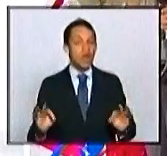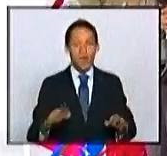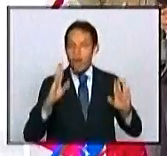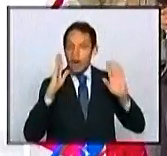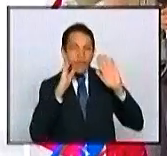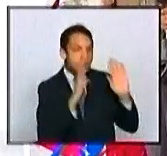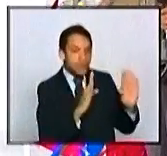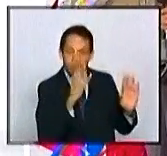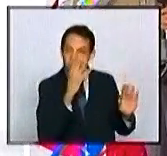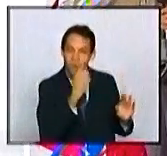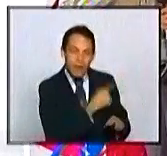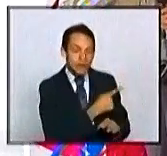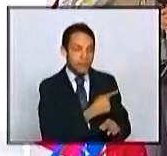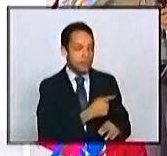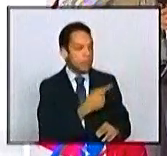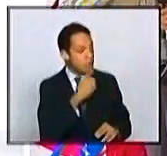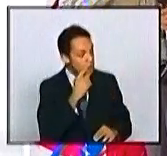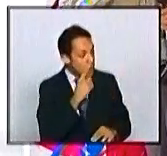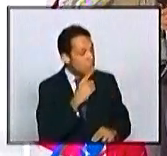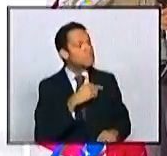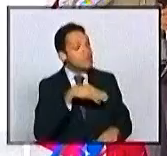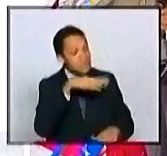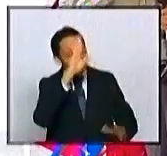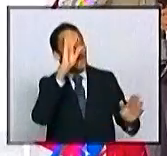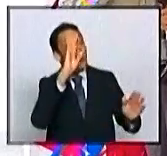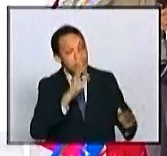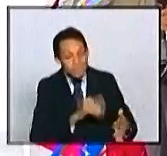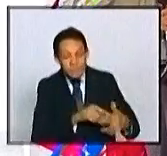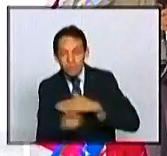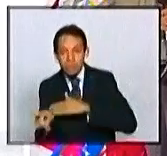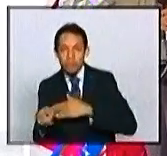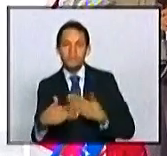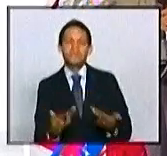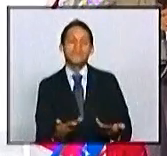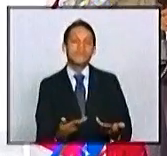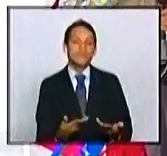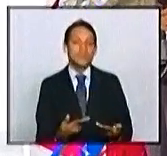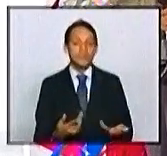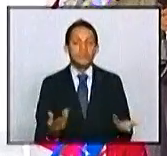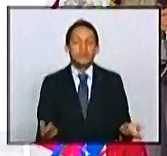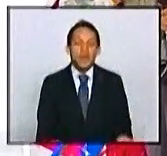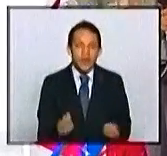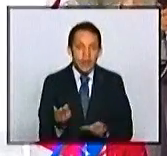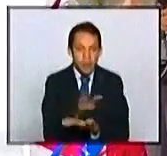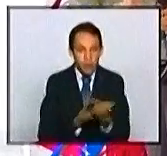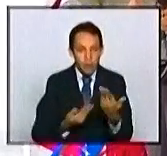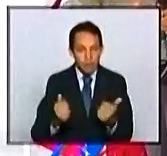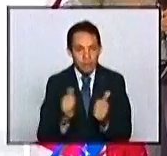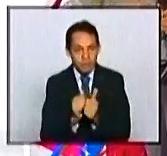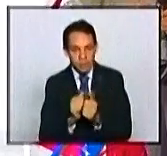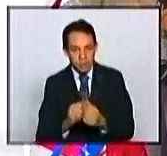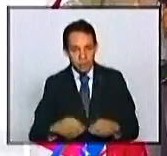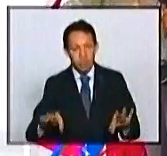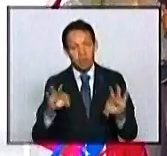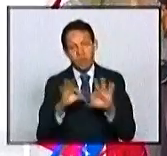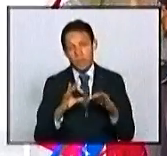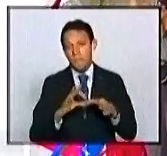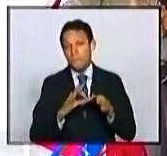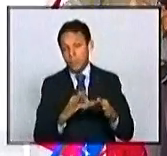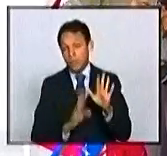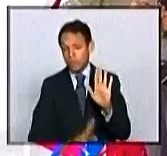alimentos. Entonces, por eso hay que empezar a buscar estos momentos y estos espacios donde realmente sean gratificantes y sean enriquecedores como